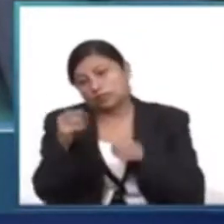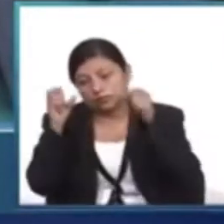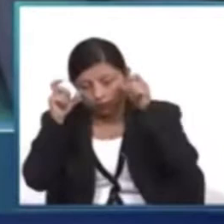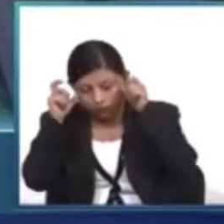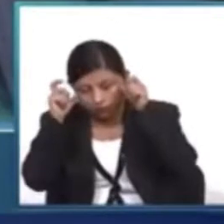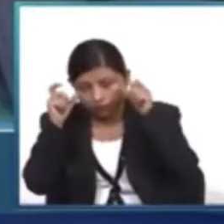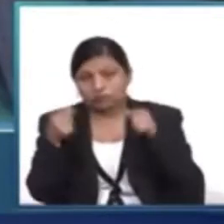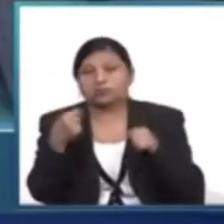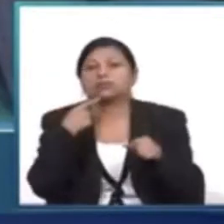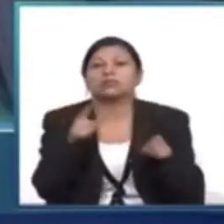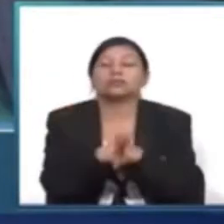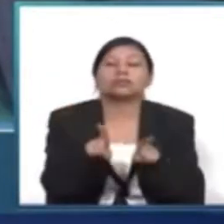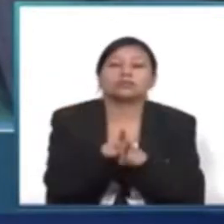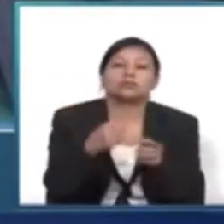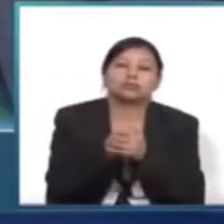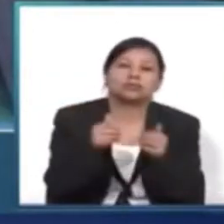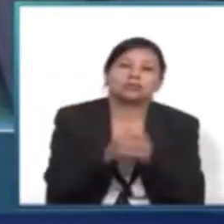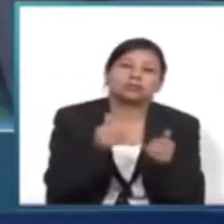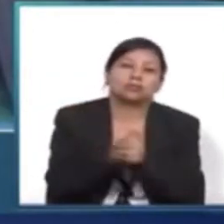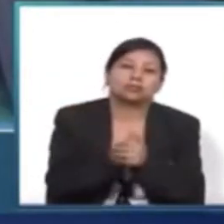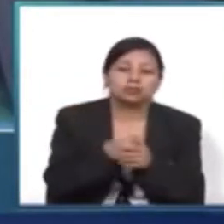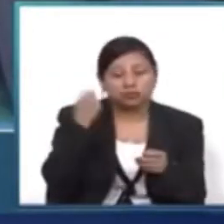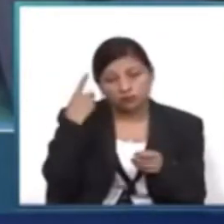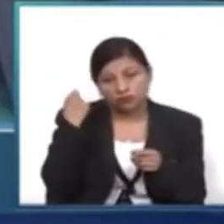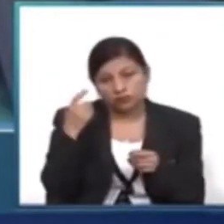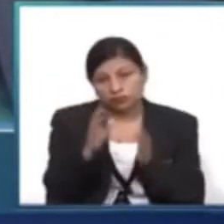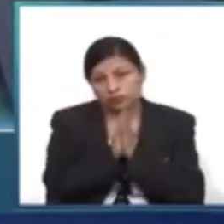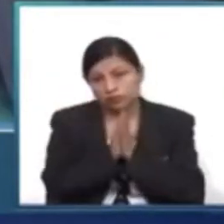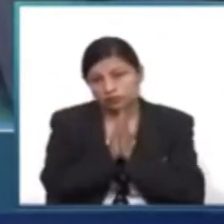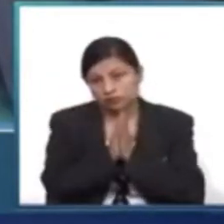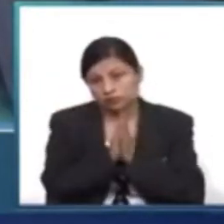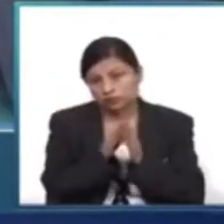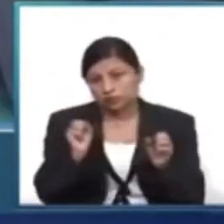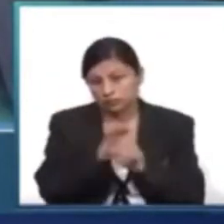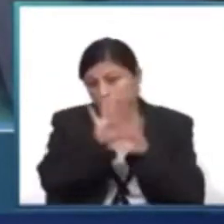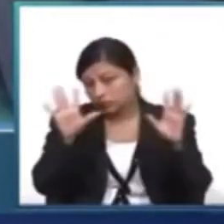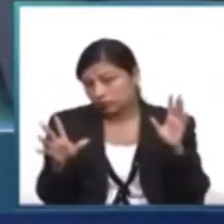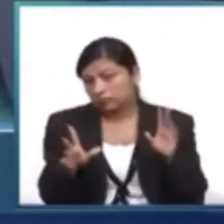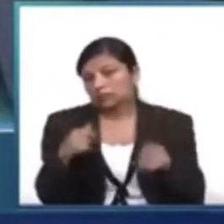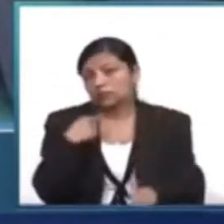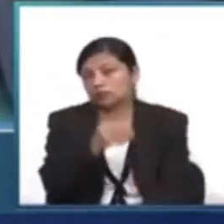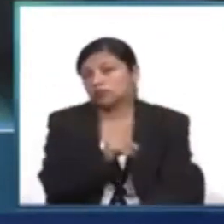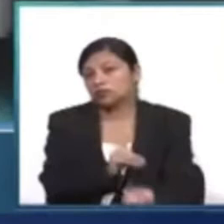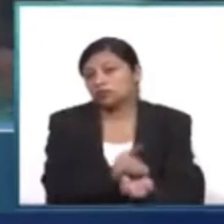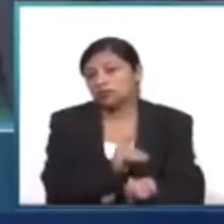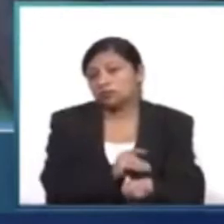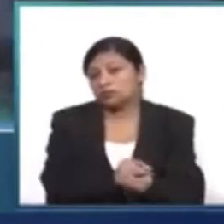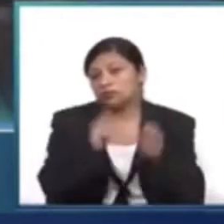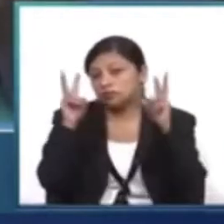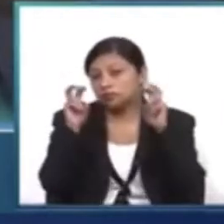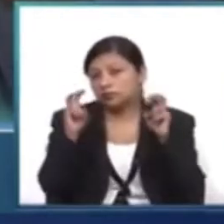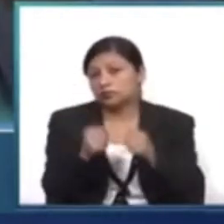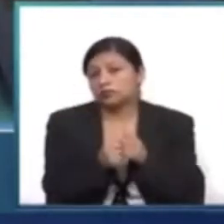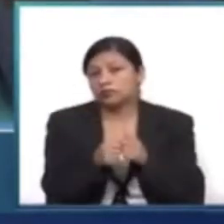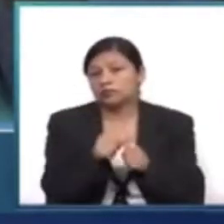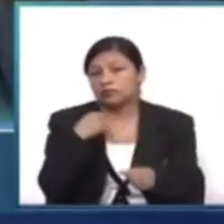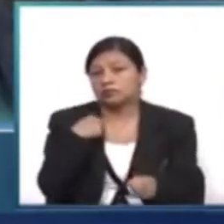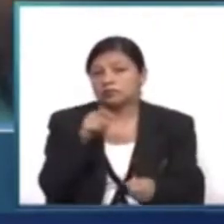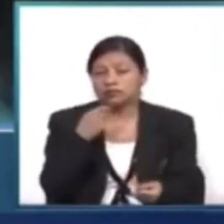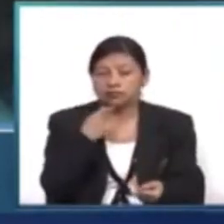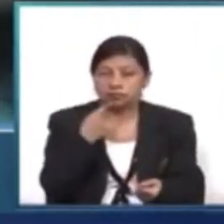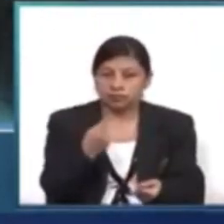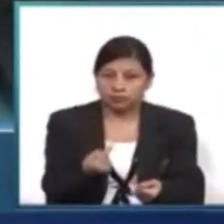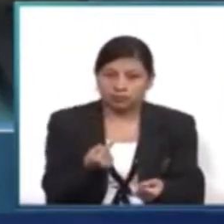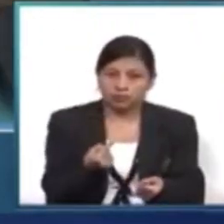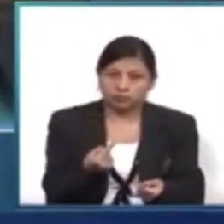preocupa porque tengo entendido que, y por favor tal vez usted me pueda aclarar siendo doctor y experto en el tema, que la vacuna de